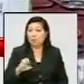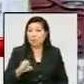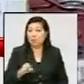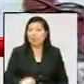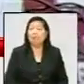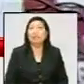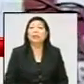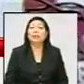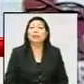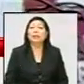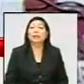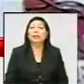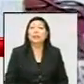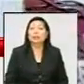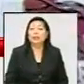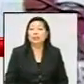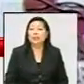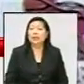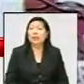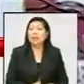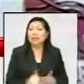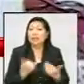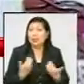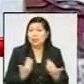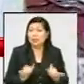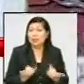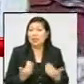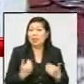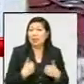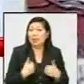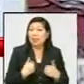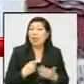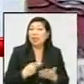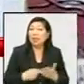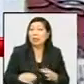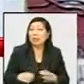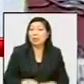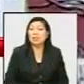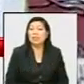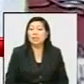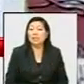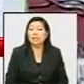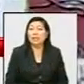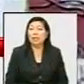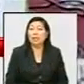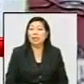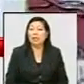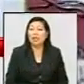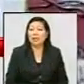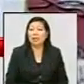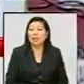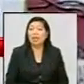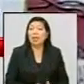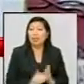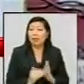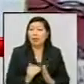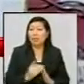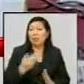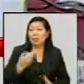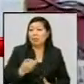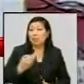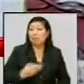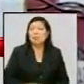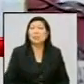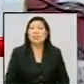se especifica que este producto se tiene que emplear en un centro de alta especialización